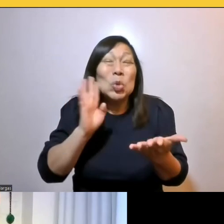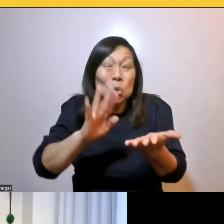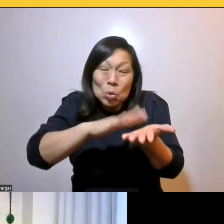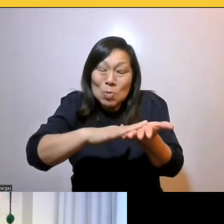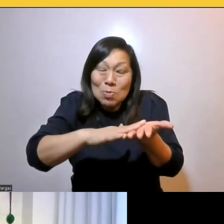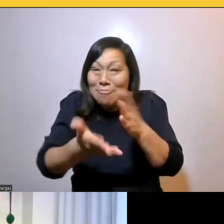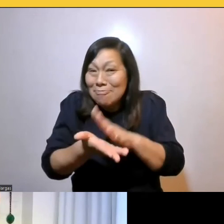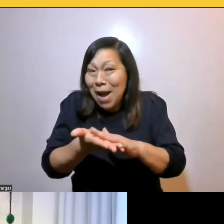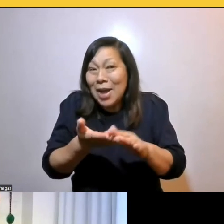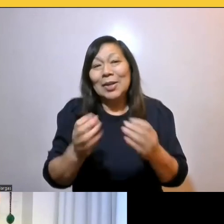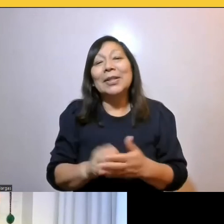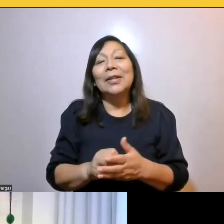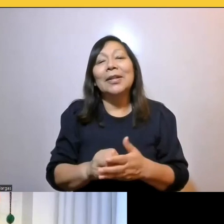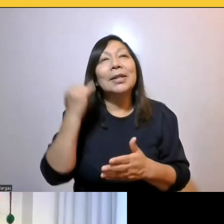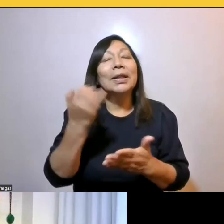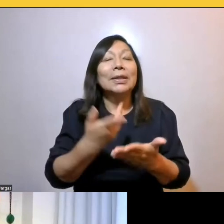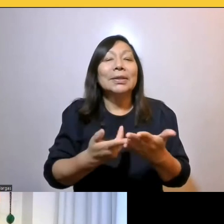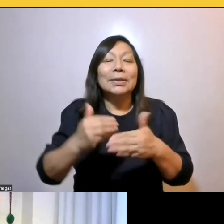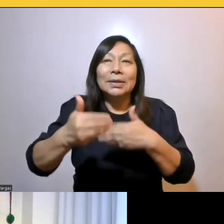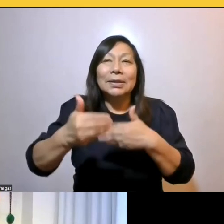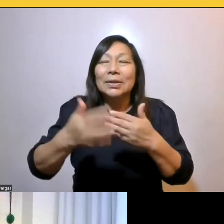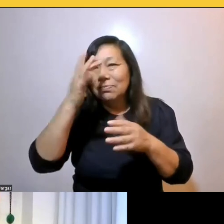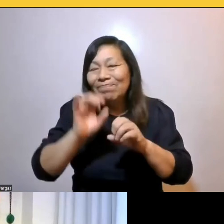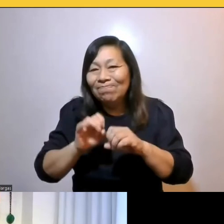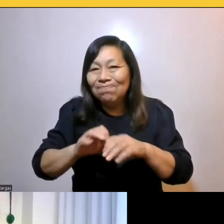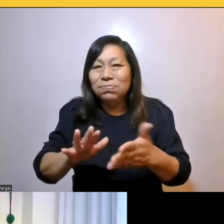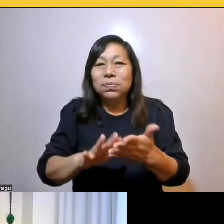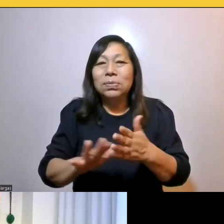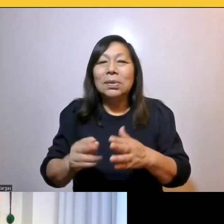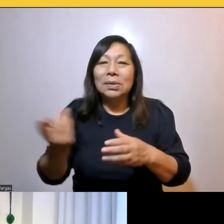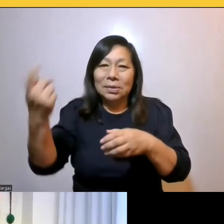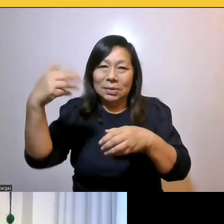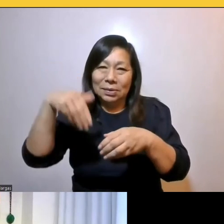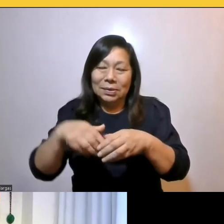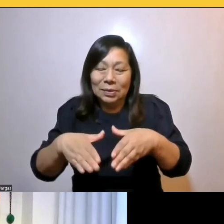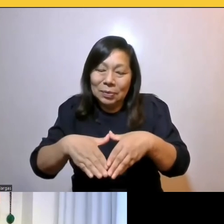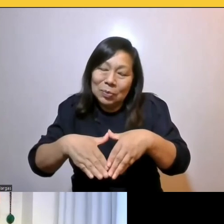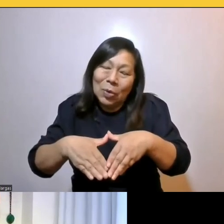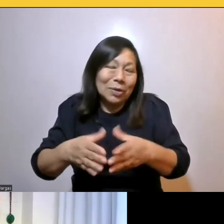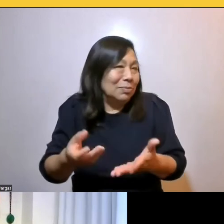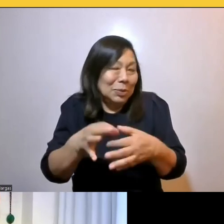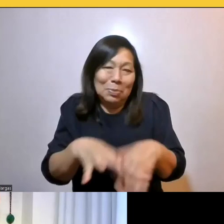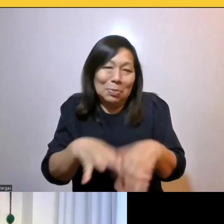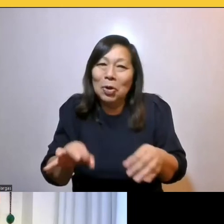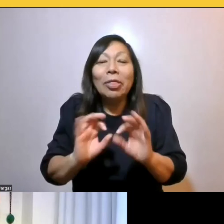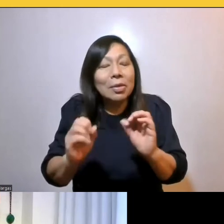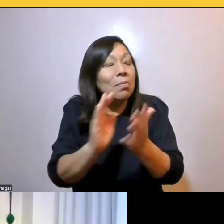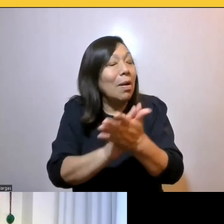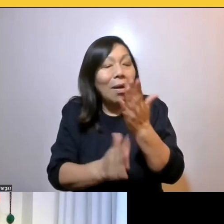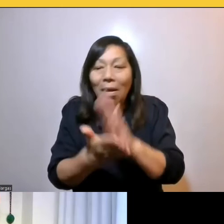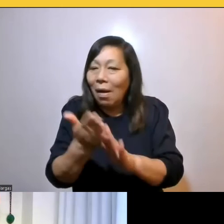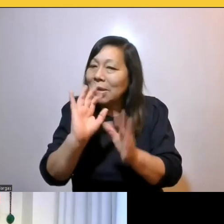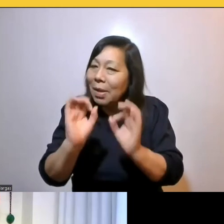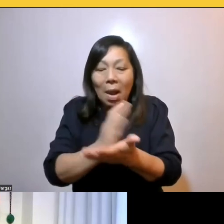entonces idealmente sí. La idea es evitar trasladar gérmenes del ambiente a los genitales. Entonces, sí, debería haber Ujú,